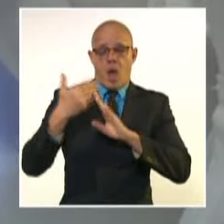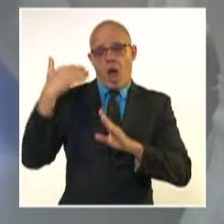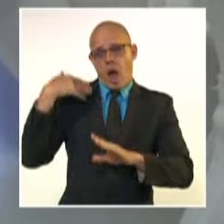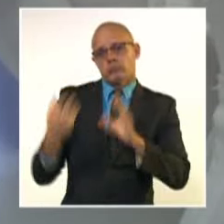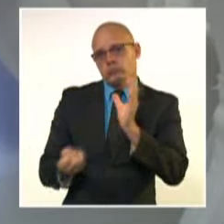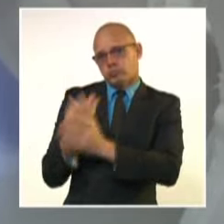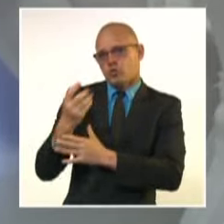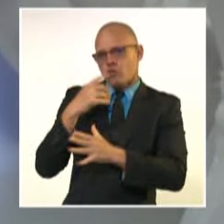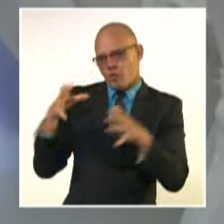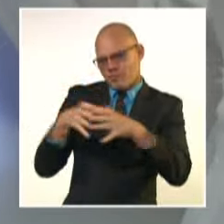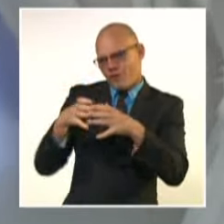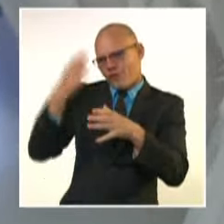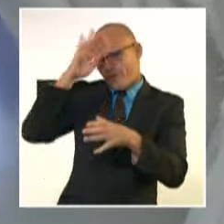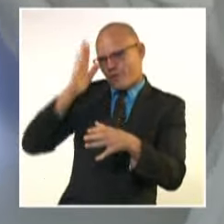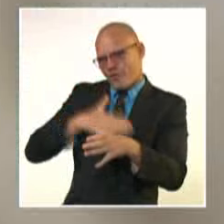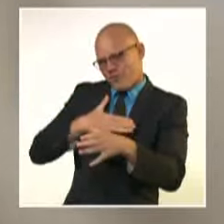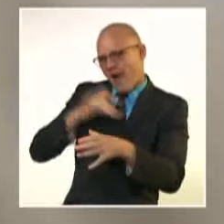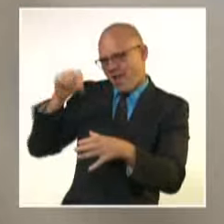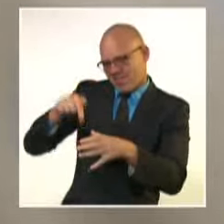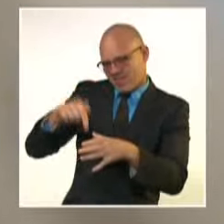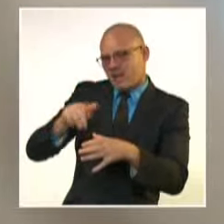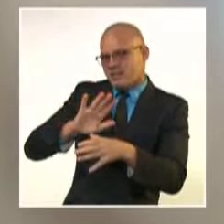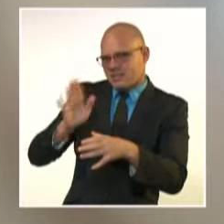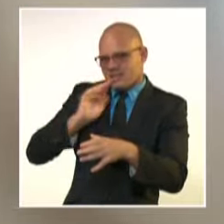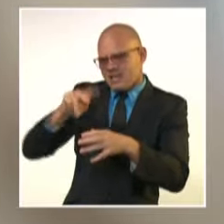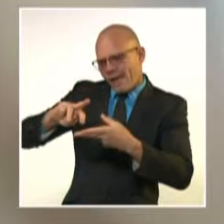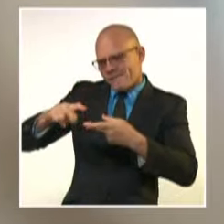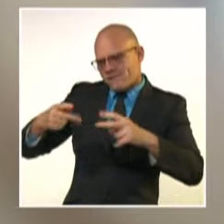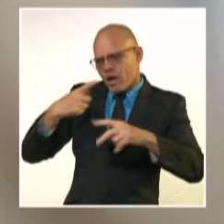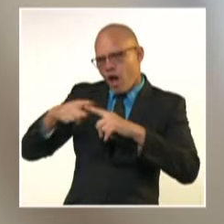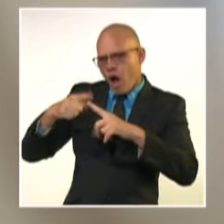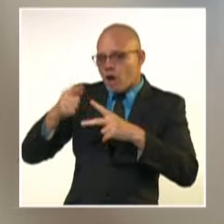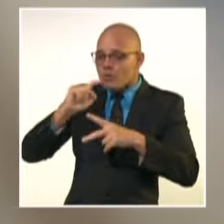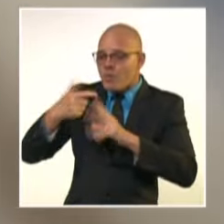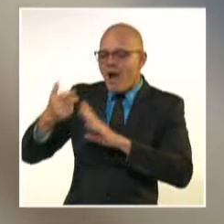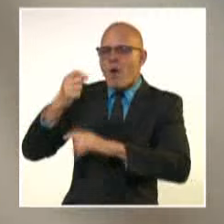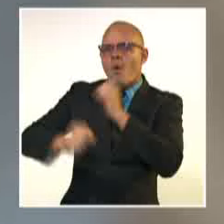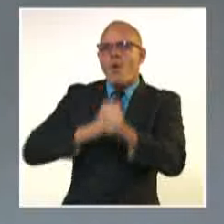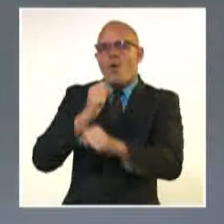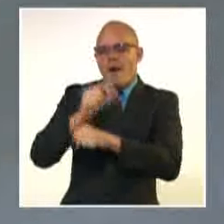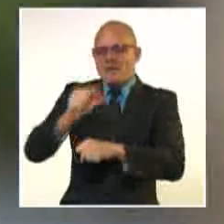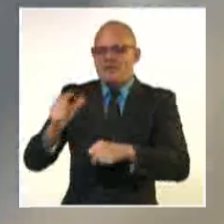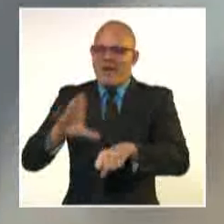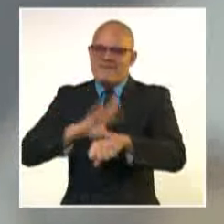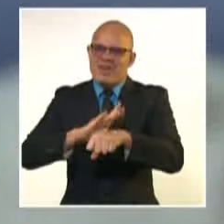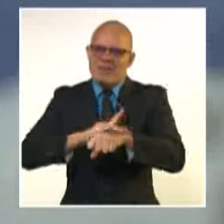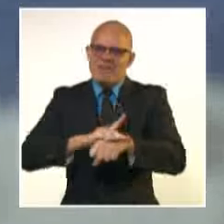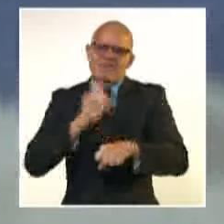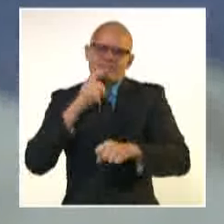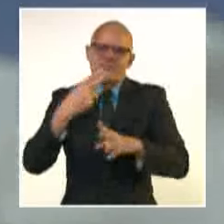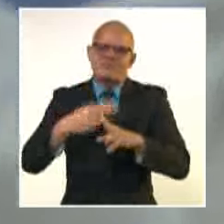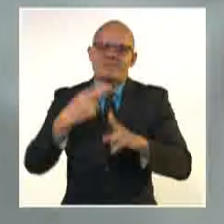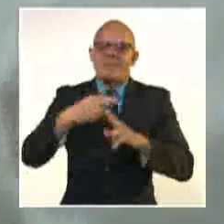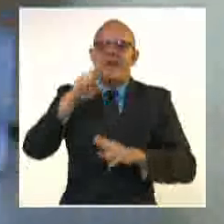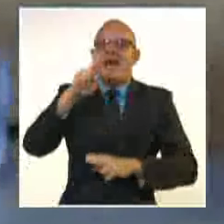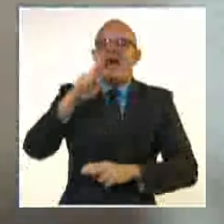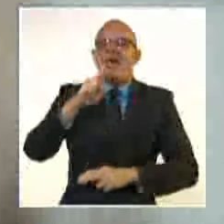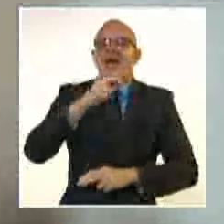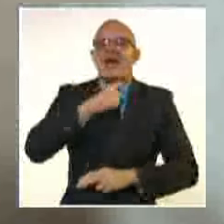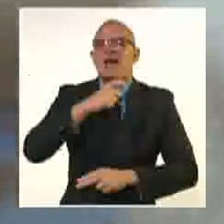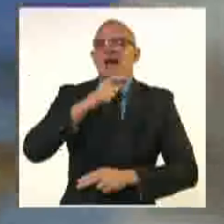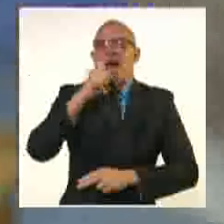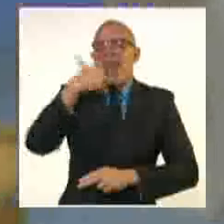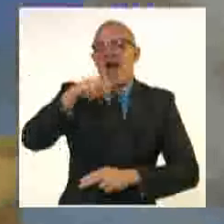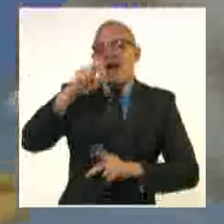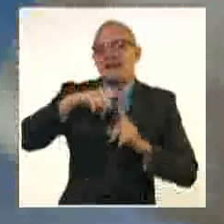de Ingeniería Genética y Biotecnología para el tratamiento de la artritis reumatoide, con resultados favorables hasta el momento, cuando ya está en